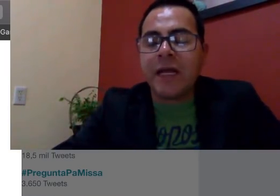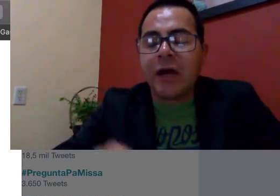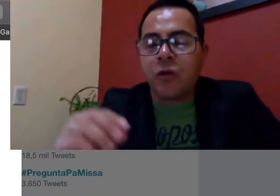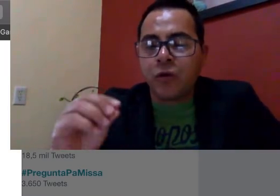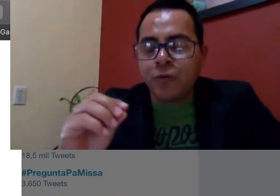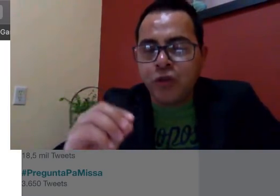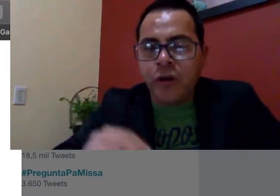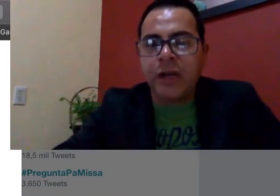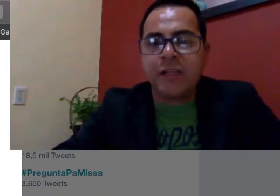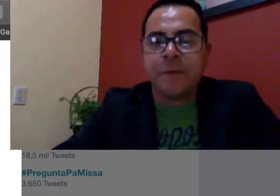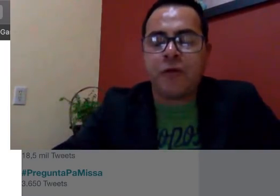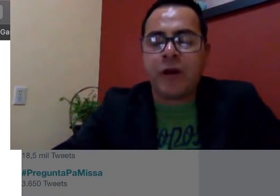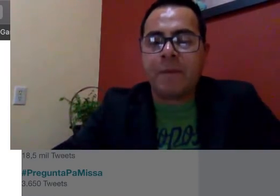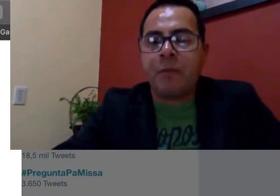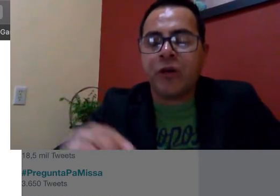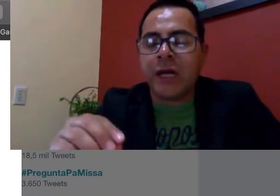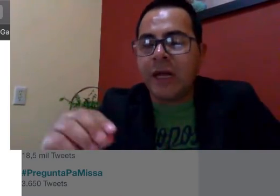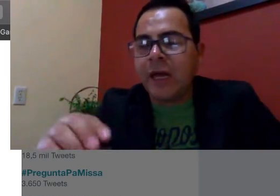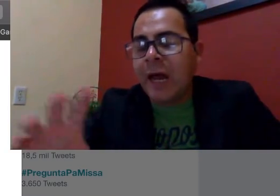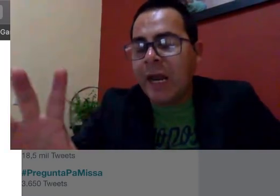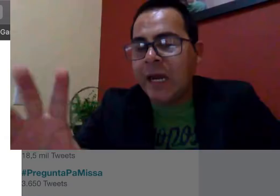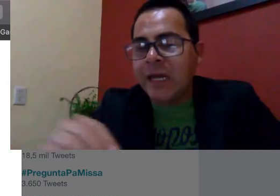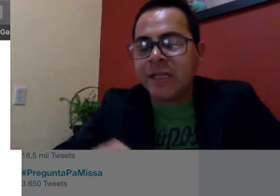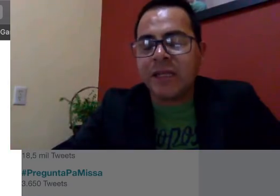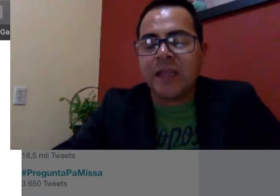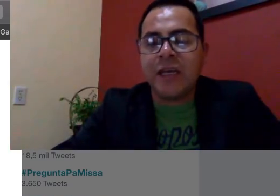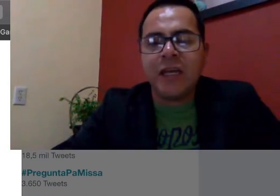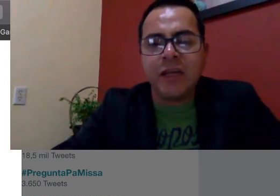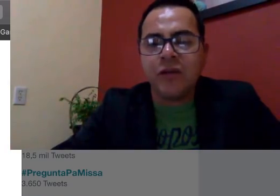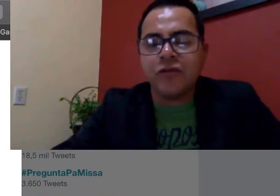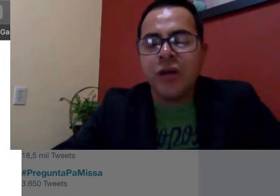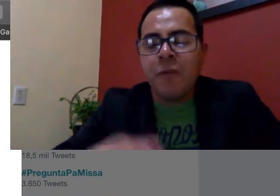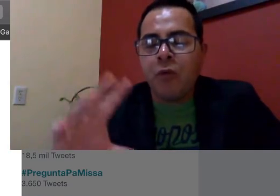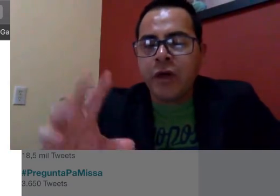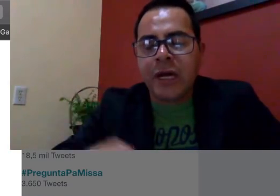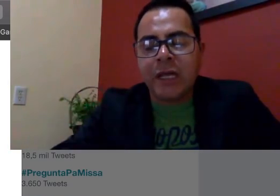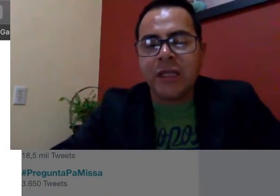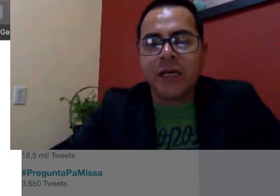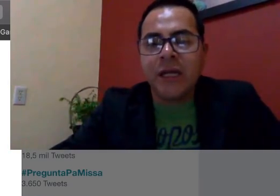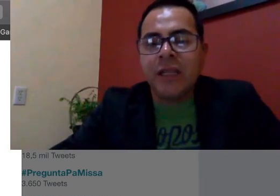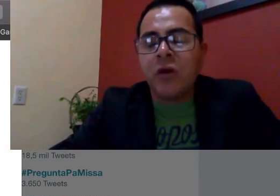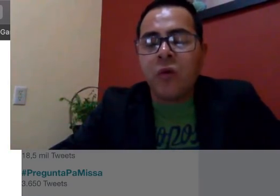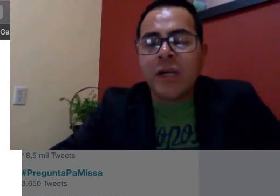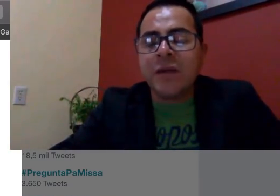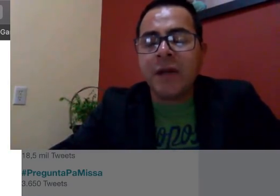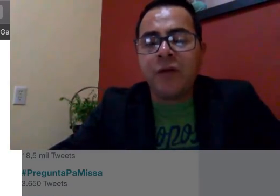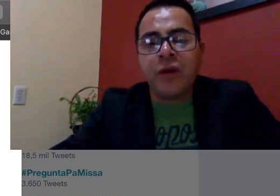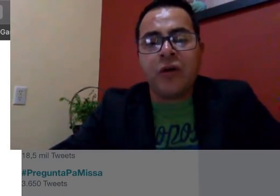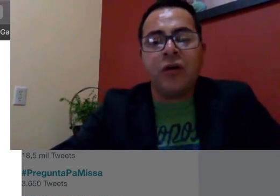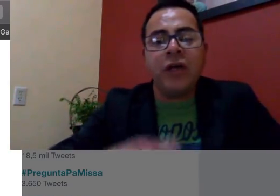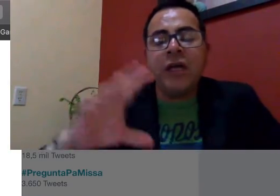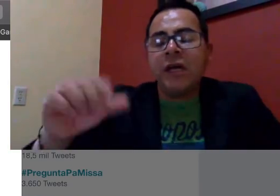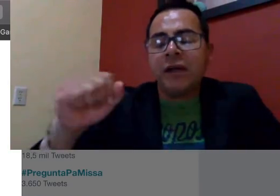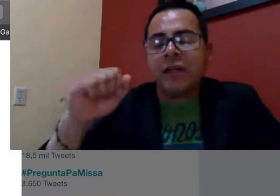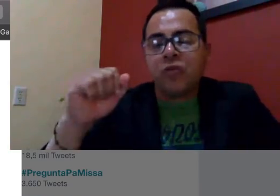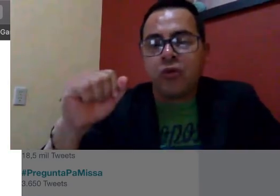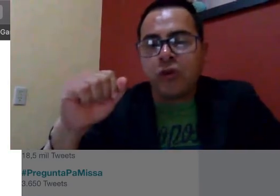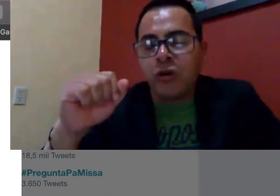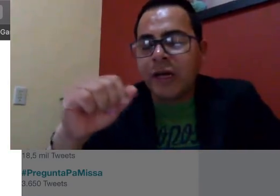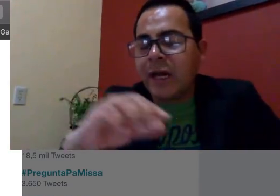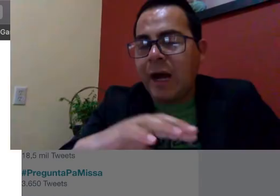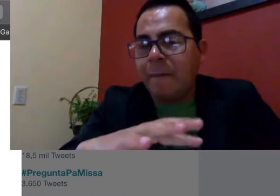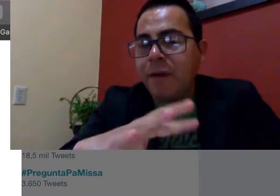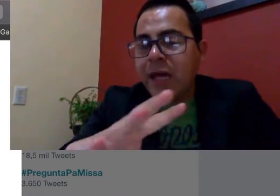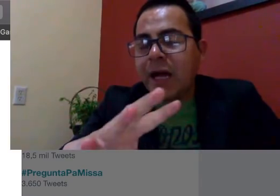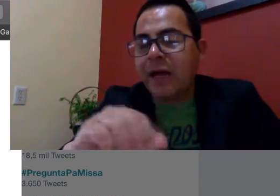alguna manera corrupción en este programa porque era la lista de niños muy grande, de lo cual se verificó y